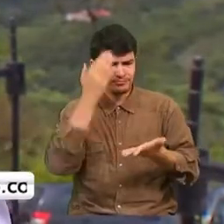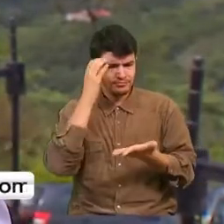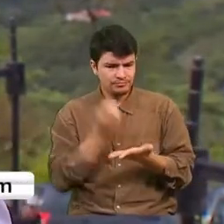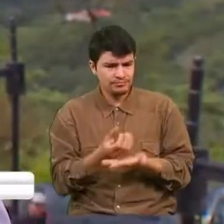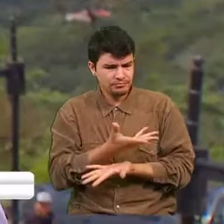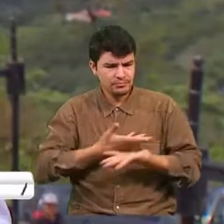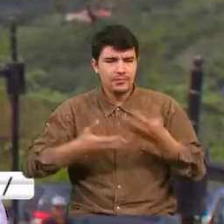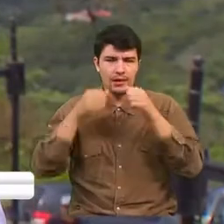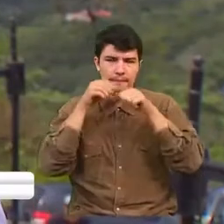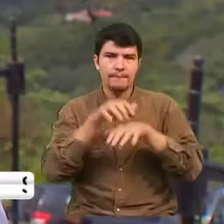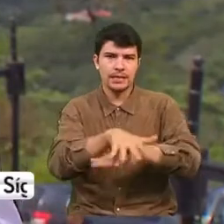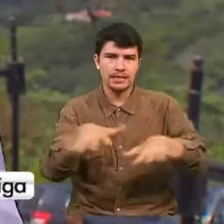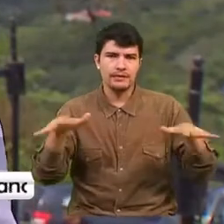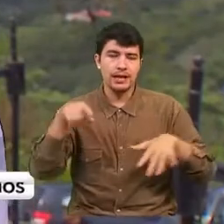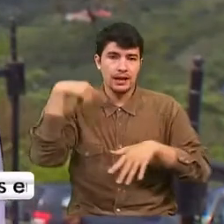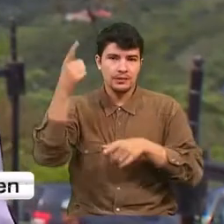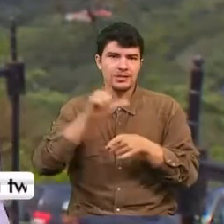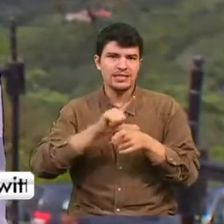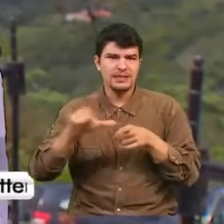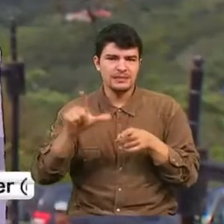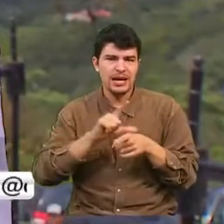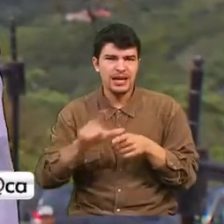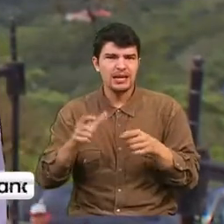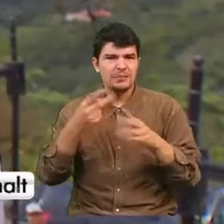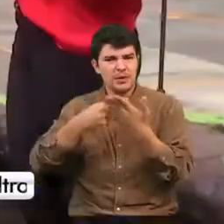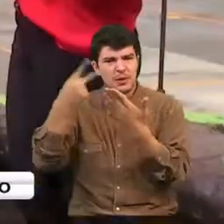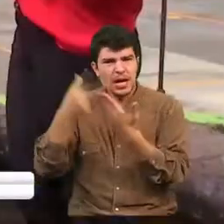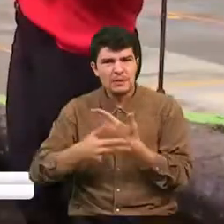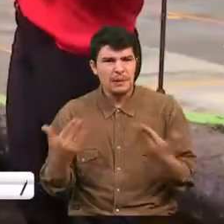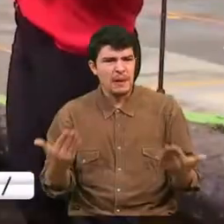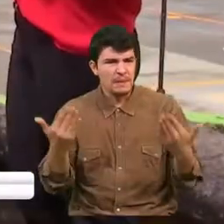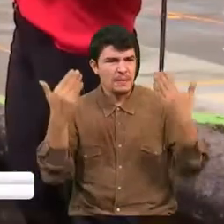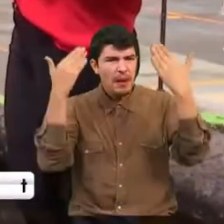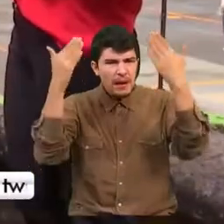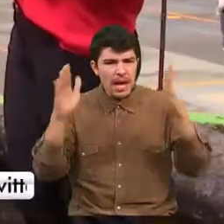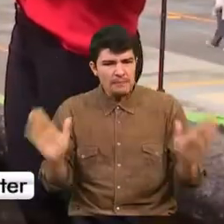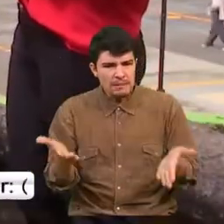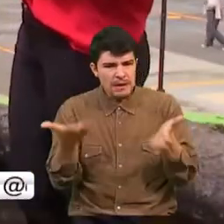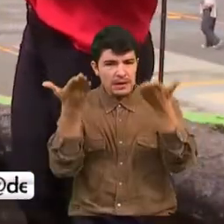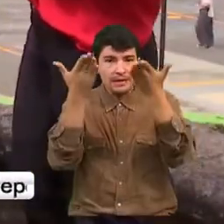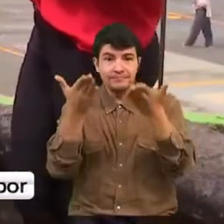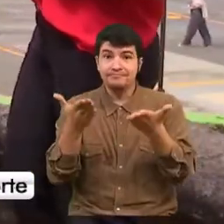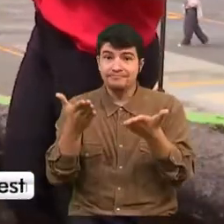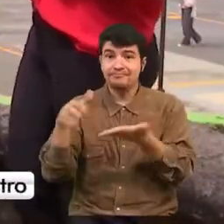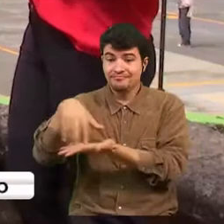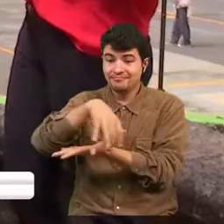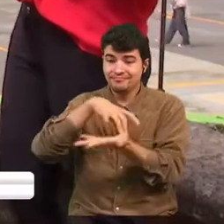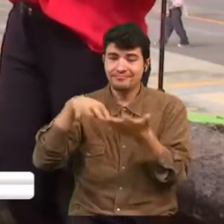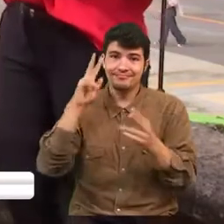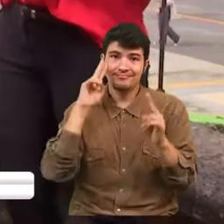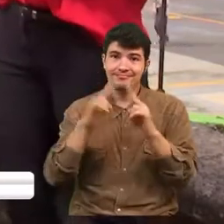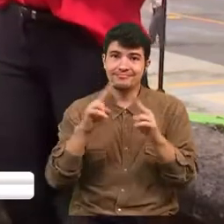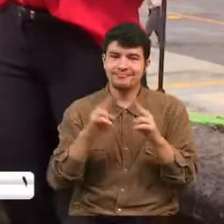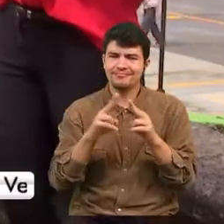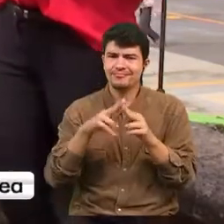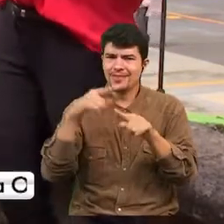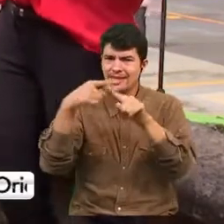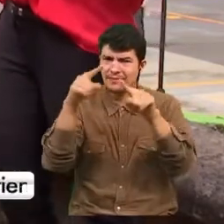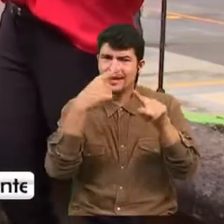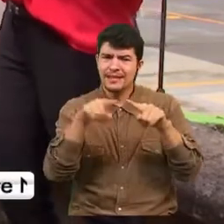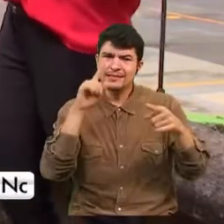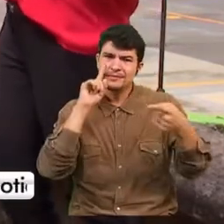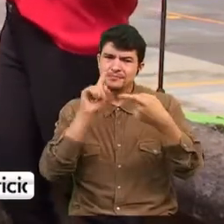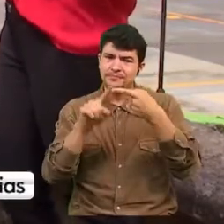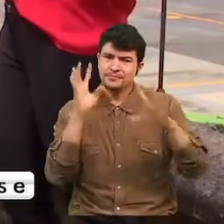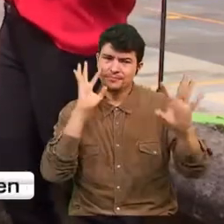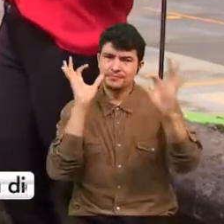la próxima semana con los programas de pujanza, todos a progresar, es decir, esta va a ser una expedición también con otros pilares, pero que